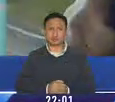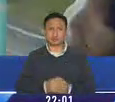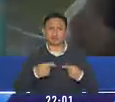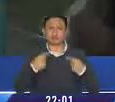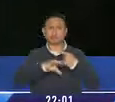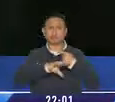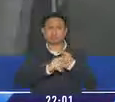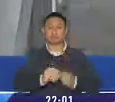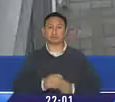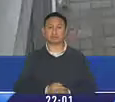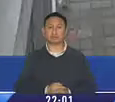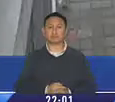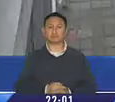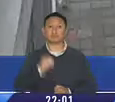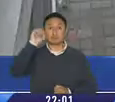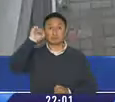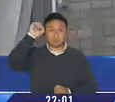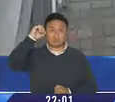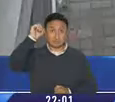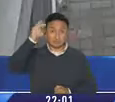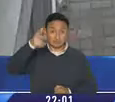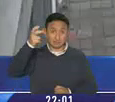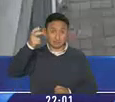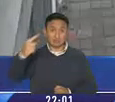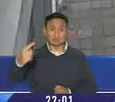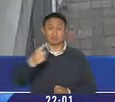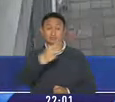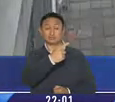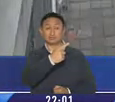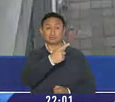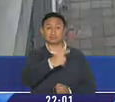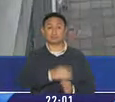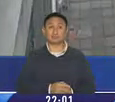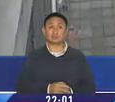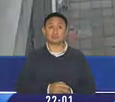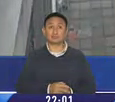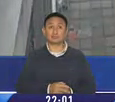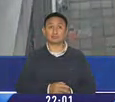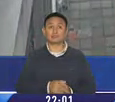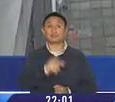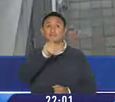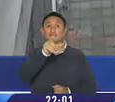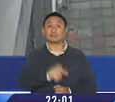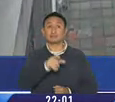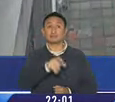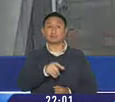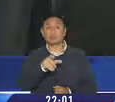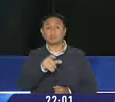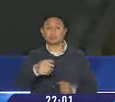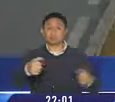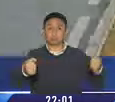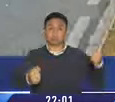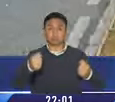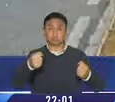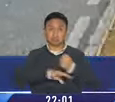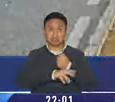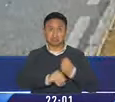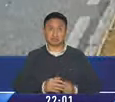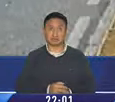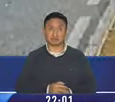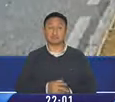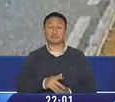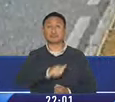diario. Cámaras de videovigilancia han logrado captar los robos a conductores, a